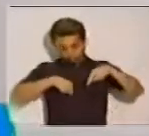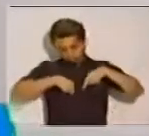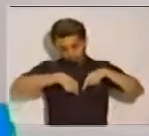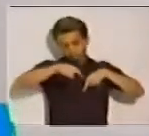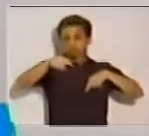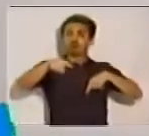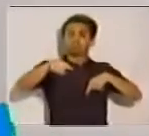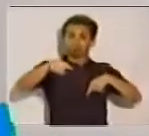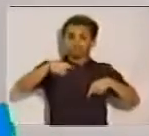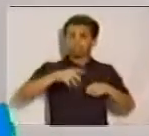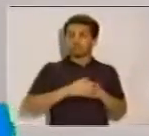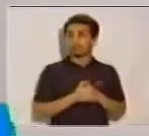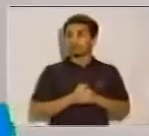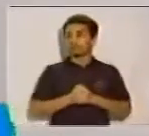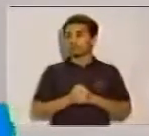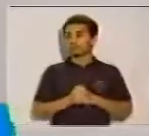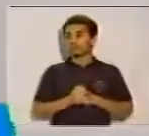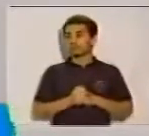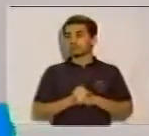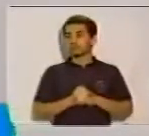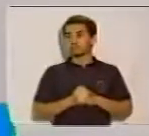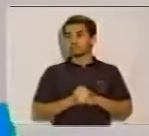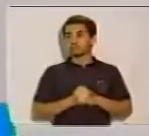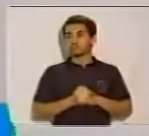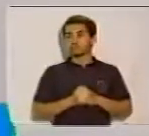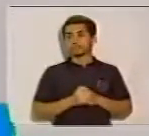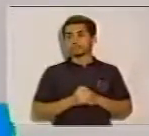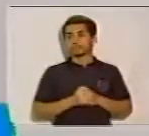o trazamos la línea.